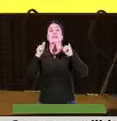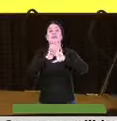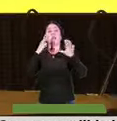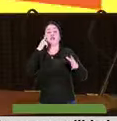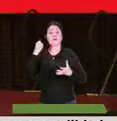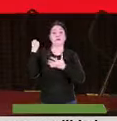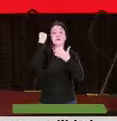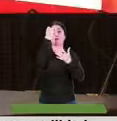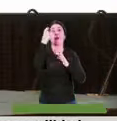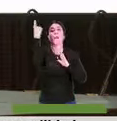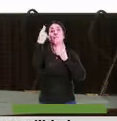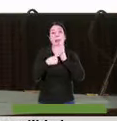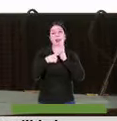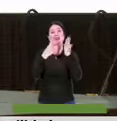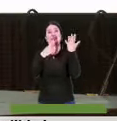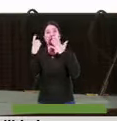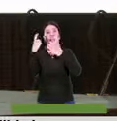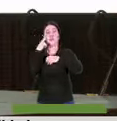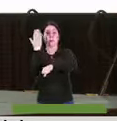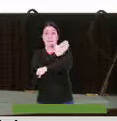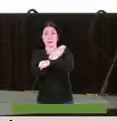invertimos 1.600 millones de pesos